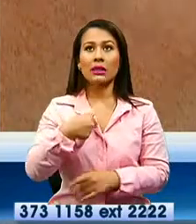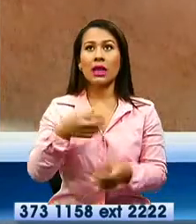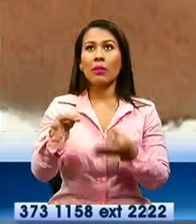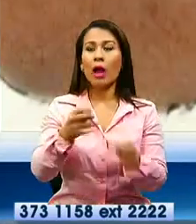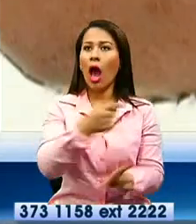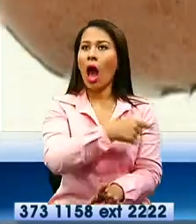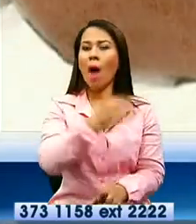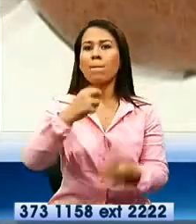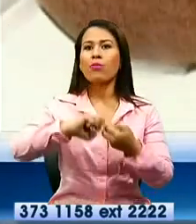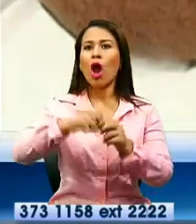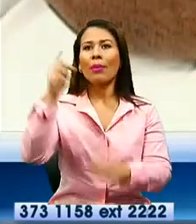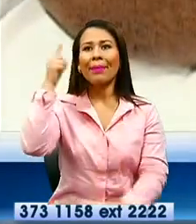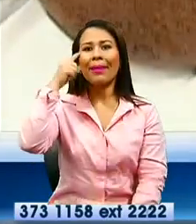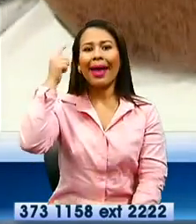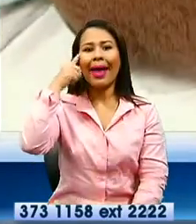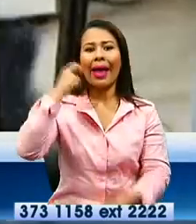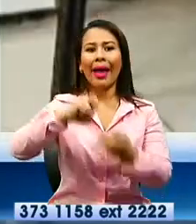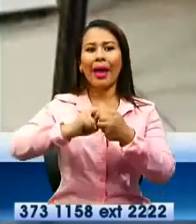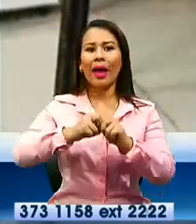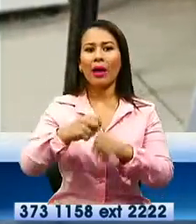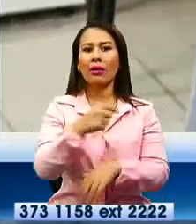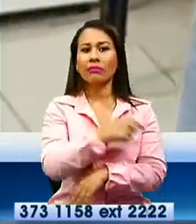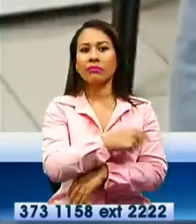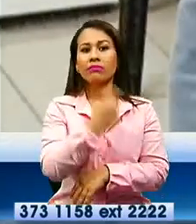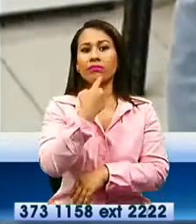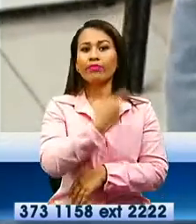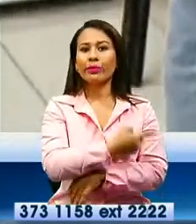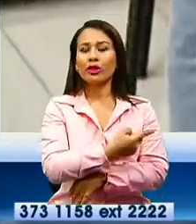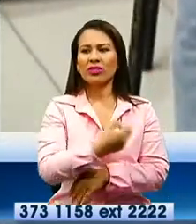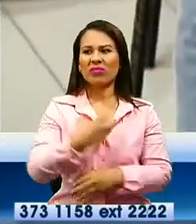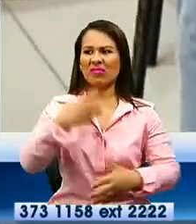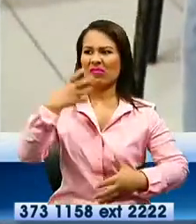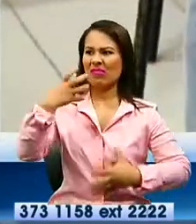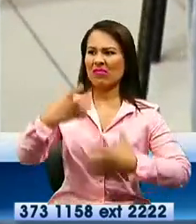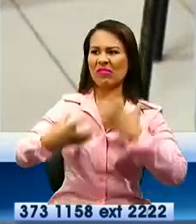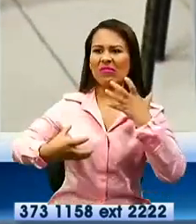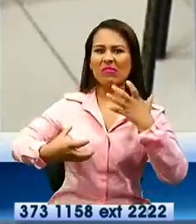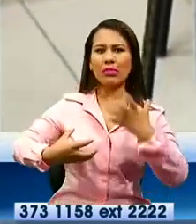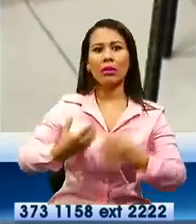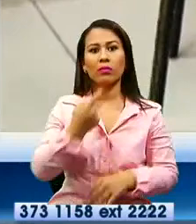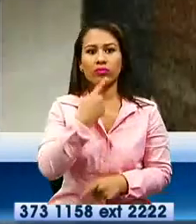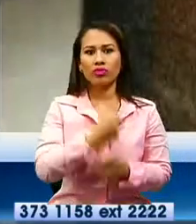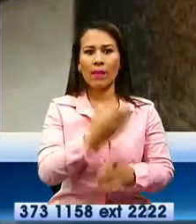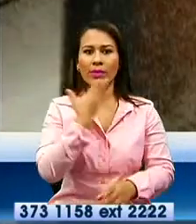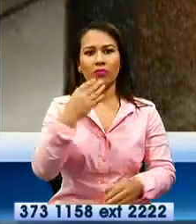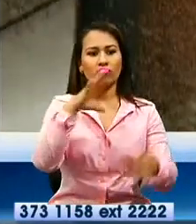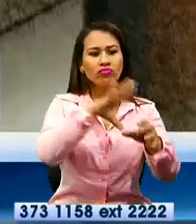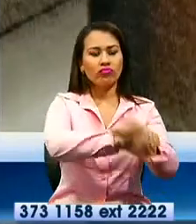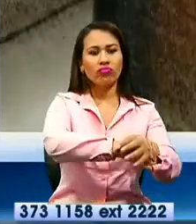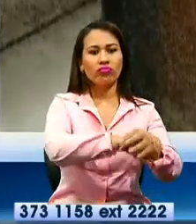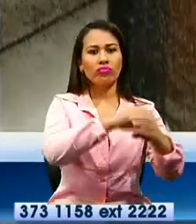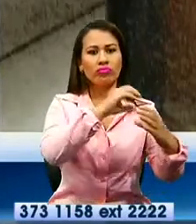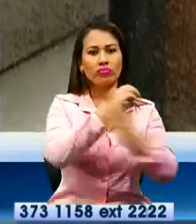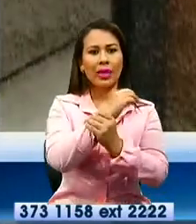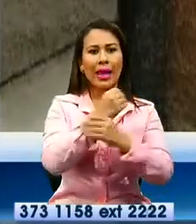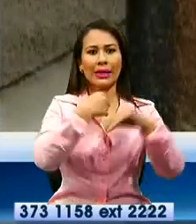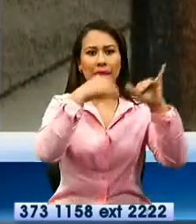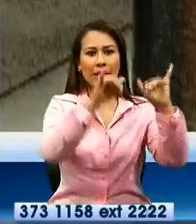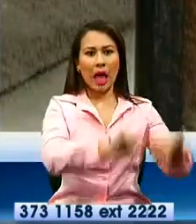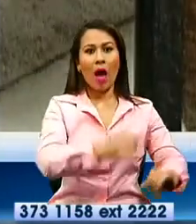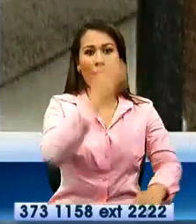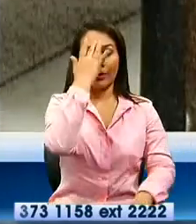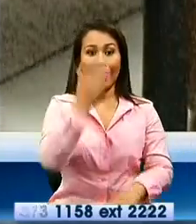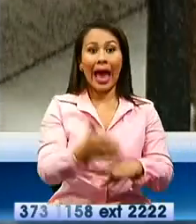joven padecería trastornos mentales, que eso la lleva a mostrar un constante mal comportamiento y que en más de una ocasión